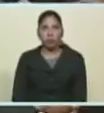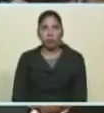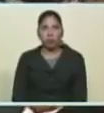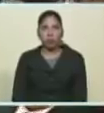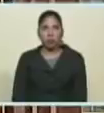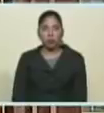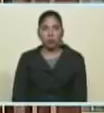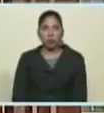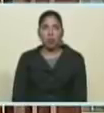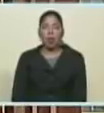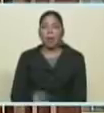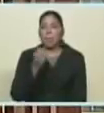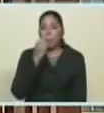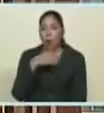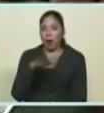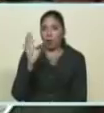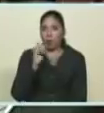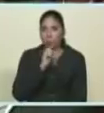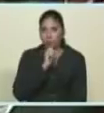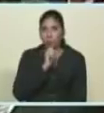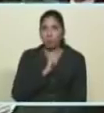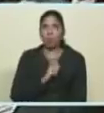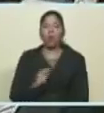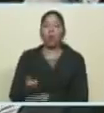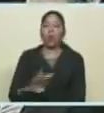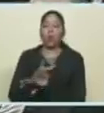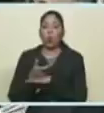Bueno, gobernadores,